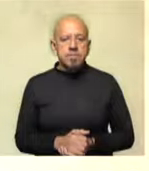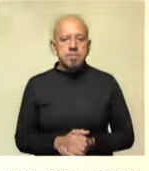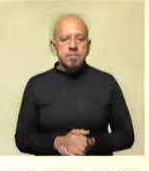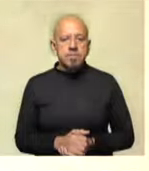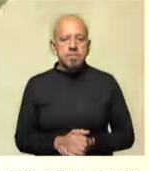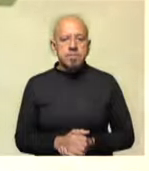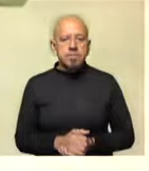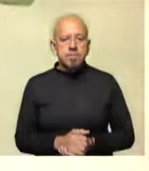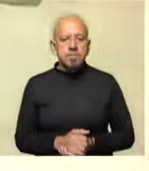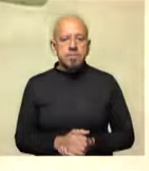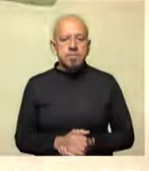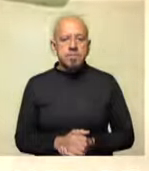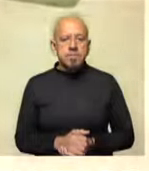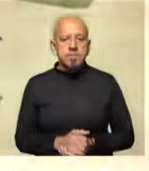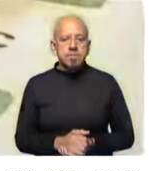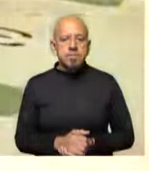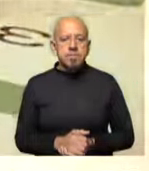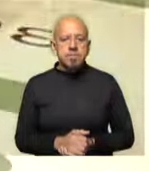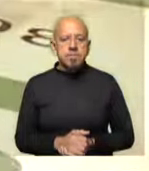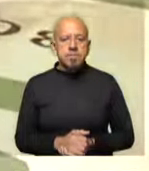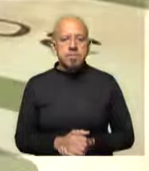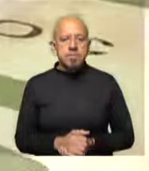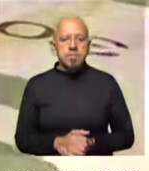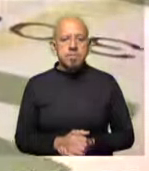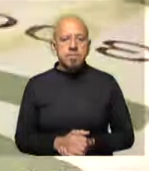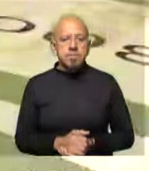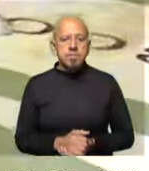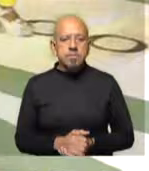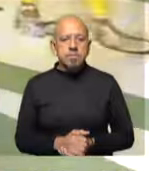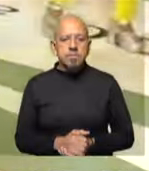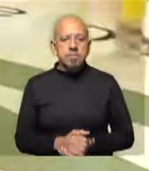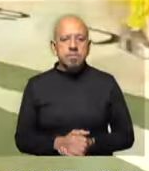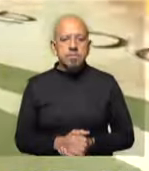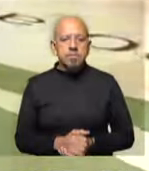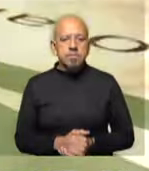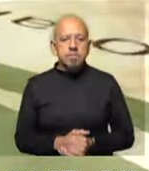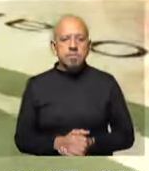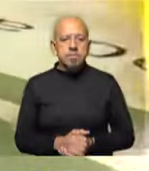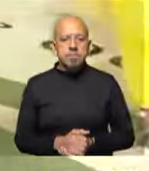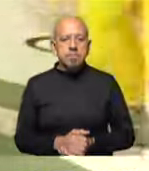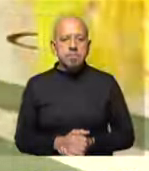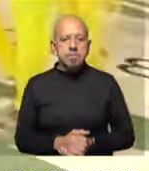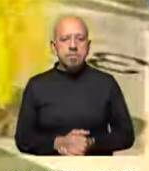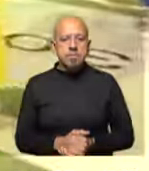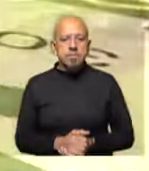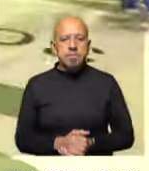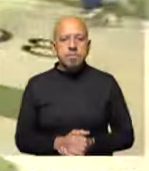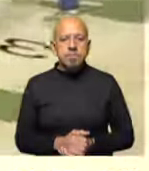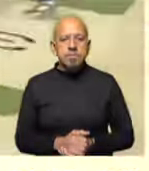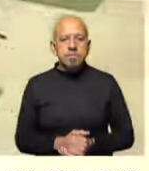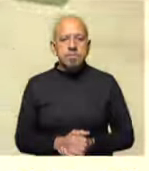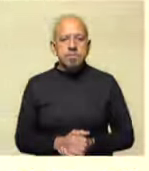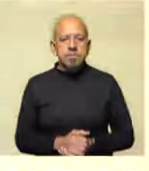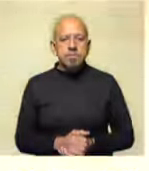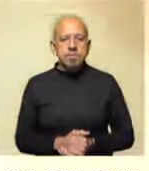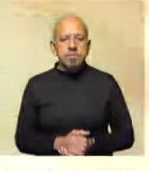a ver si si nos podemos meter Y ya le voy no sé si mi compañero Fred Varela me escucha para que para que me enfoque así así me meto